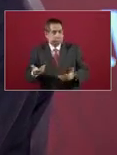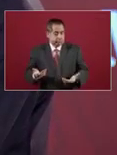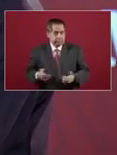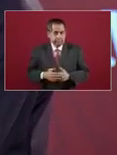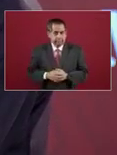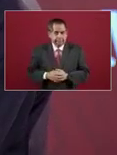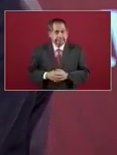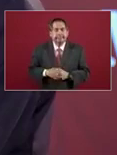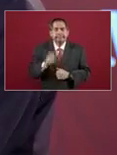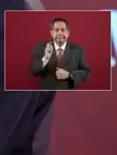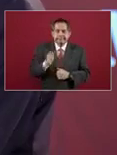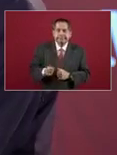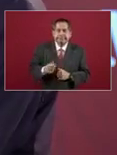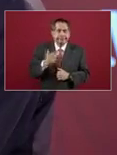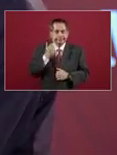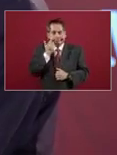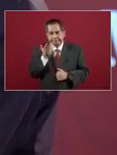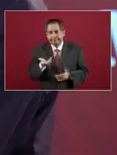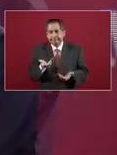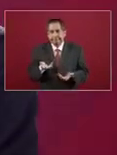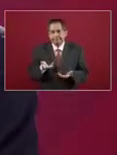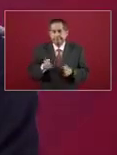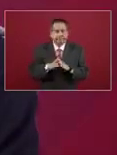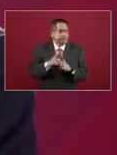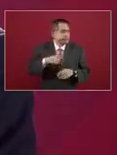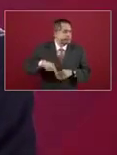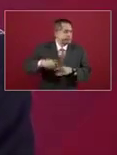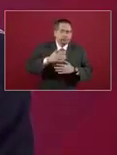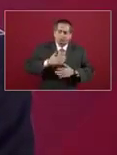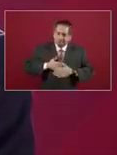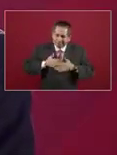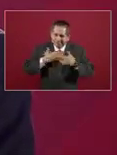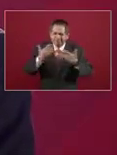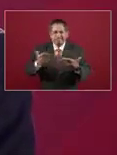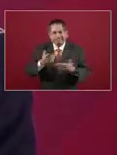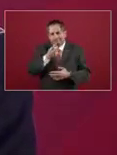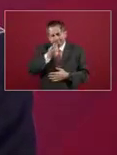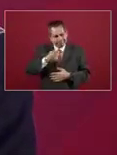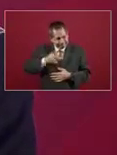Lo que queremos es que haya confianza entre todos,